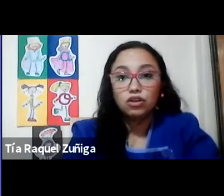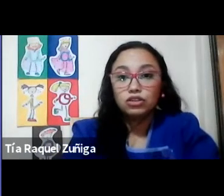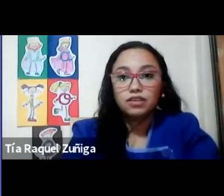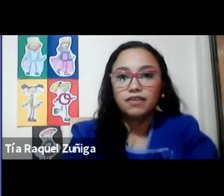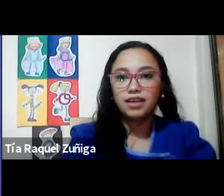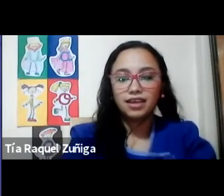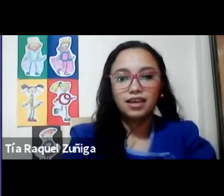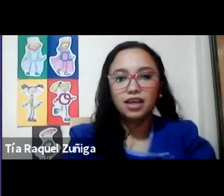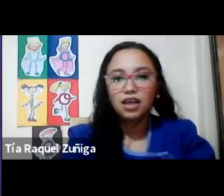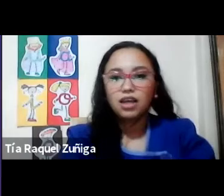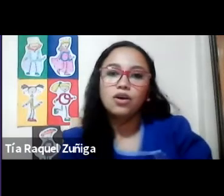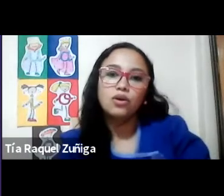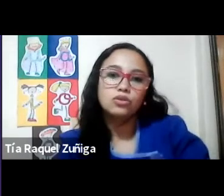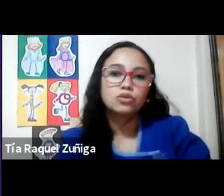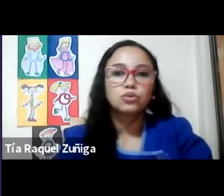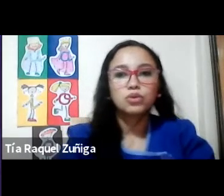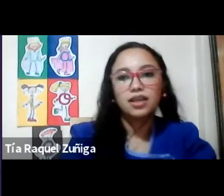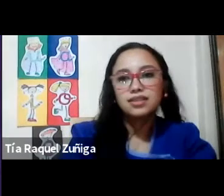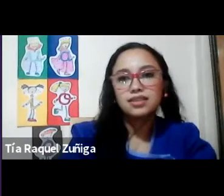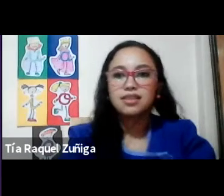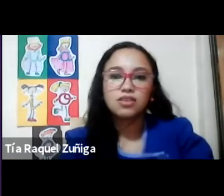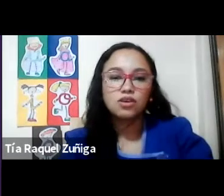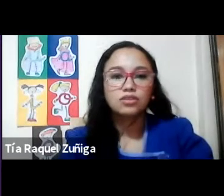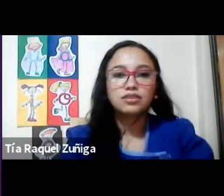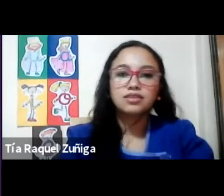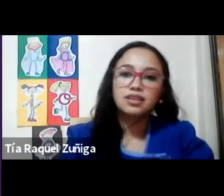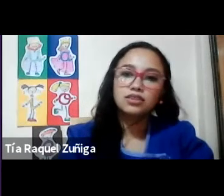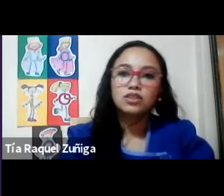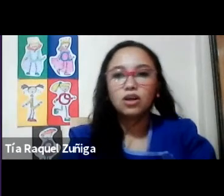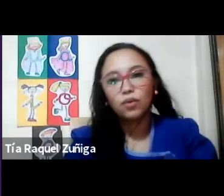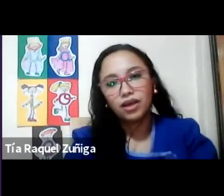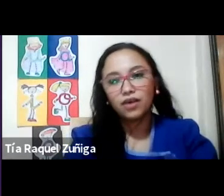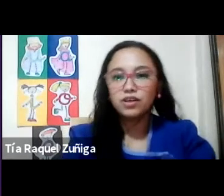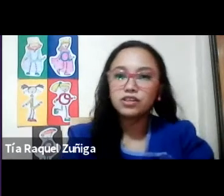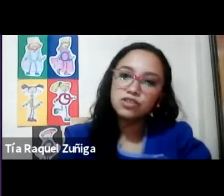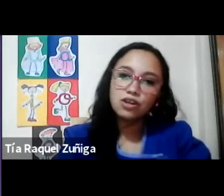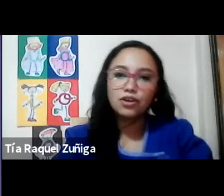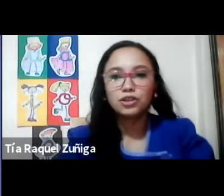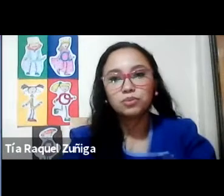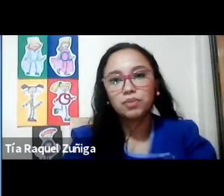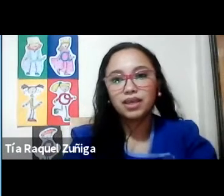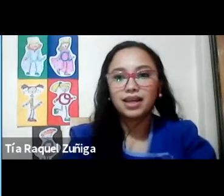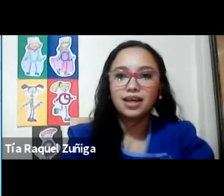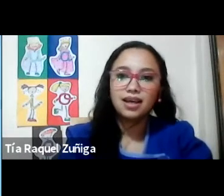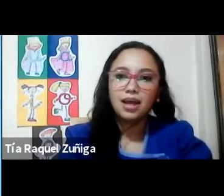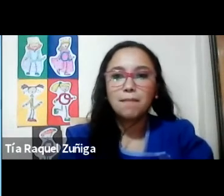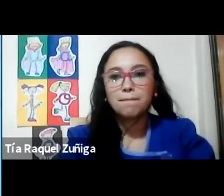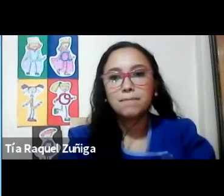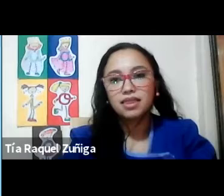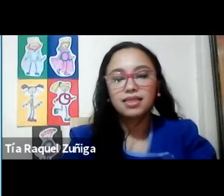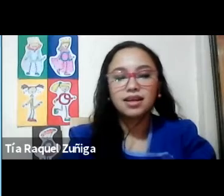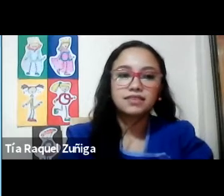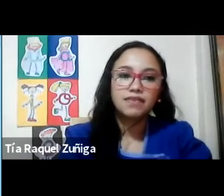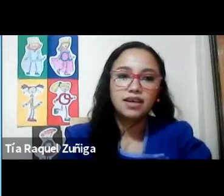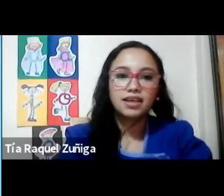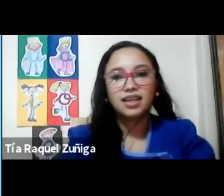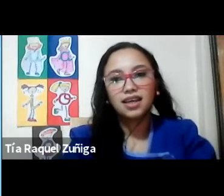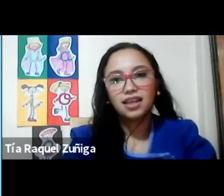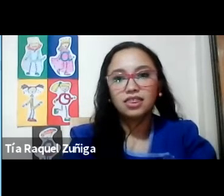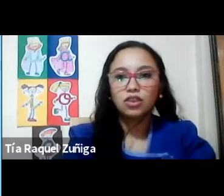no se ve. Oscurece entonces, luego el sol nos mira. Mientras